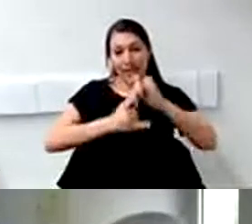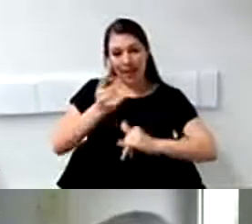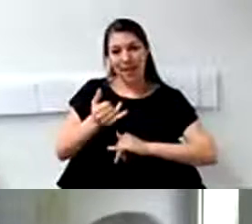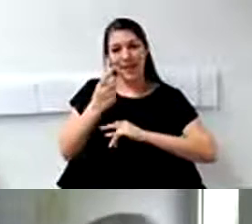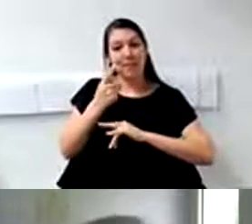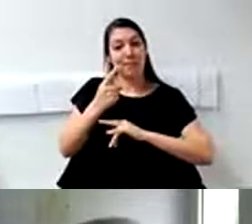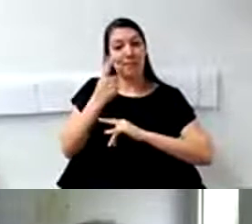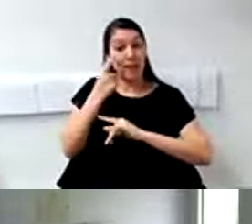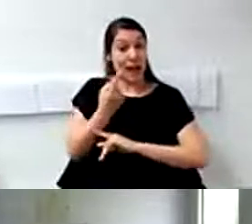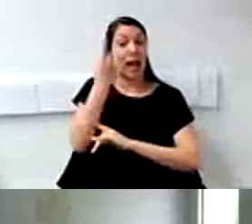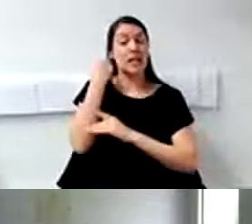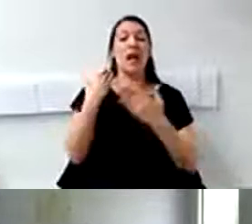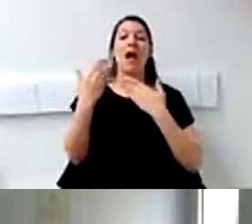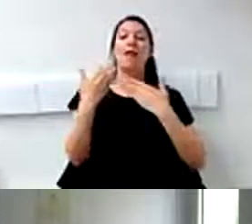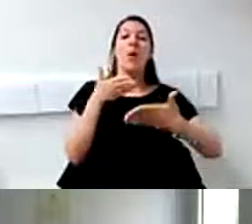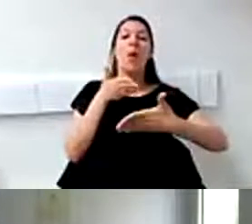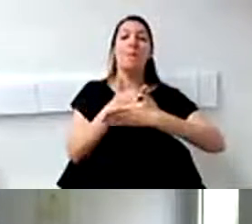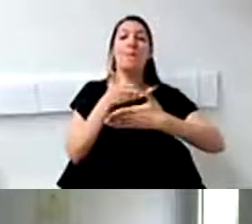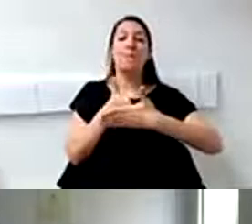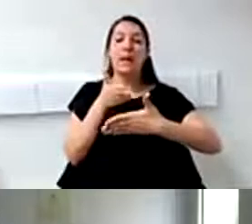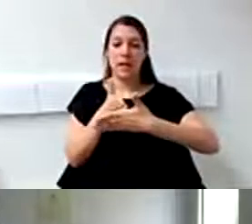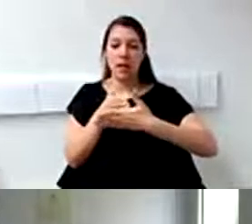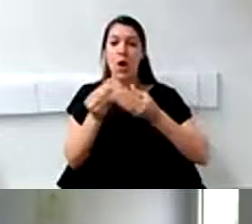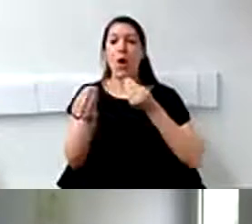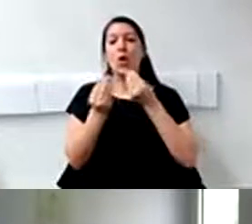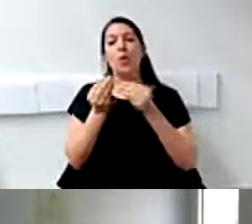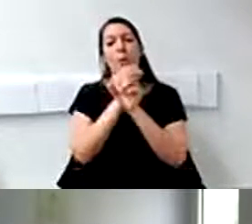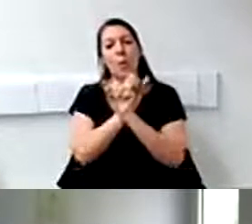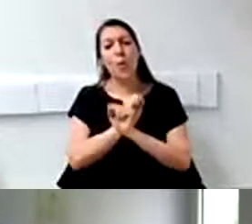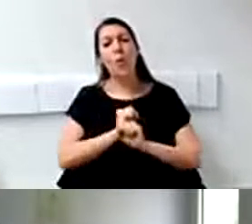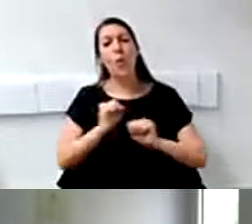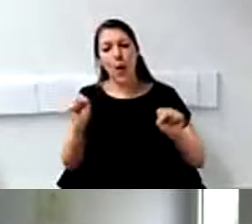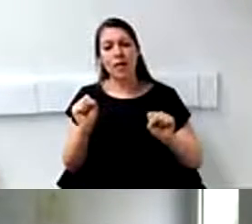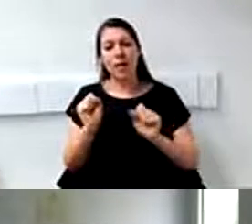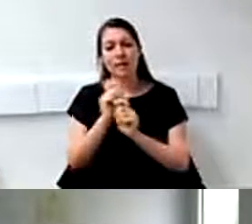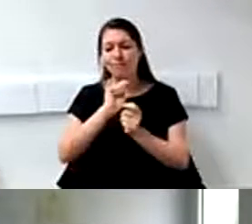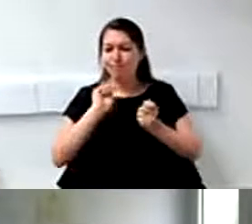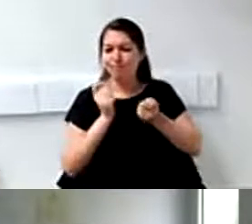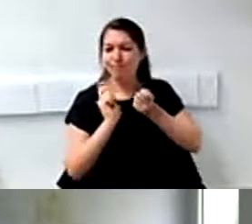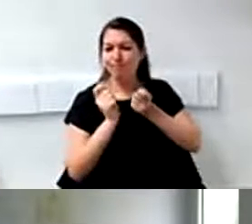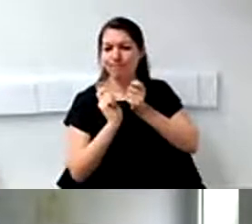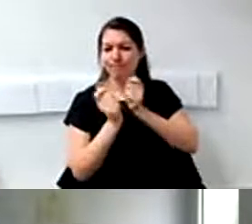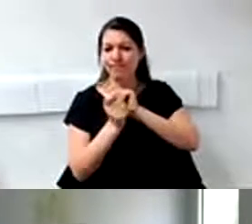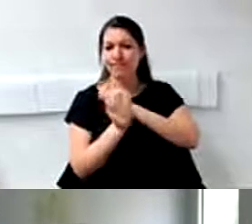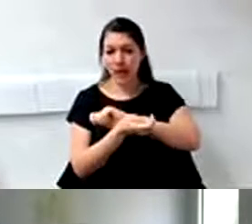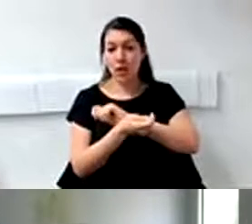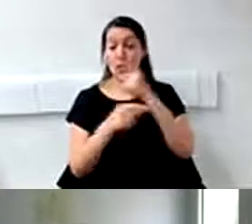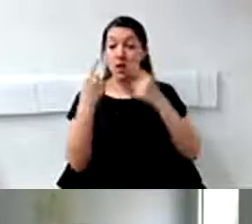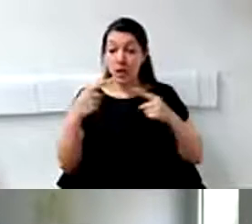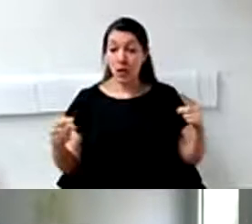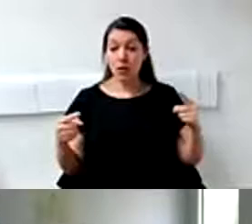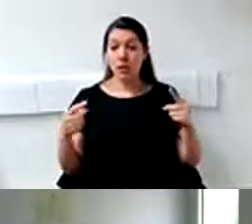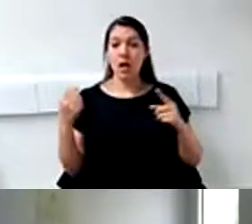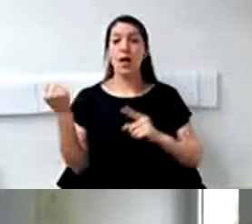hablando de barreras, bueno, ir viendo cómo podemos ir modificando y qué cosas